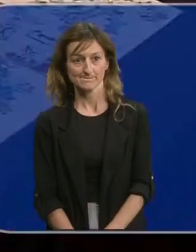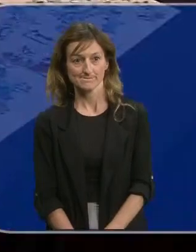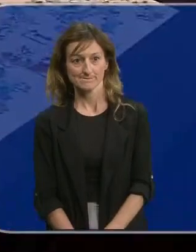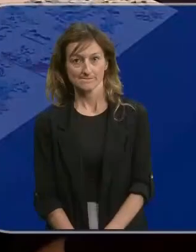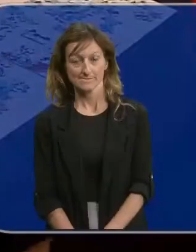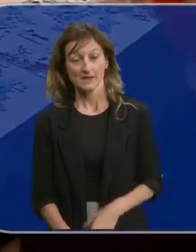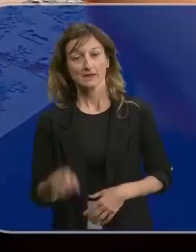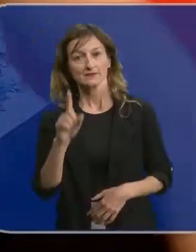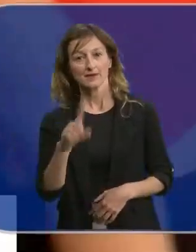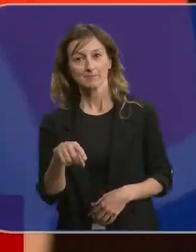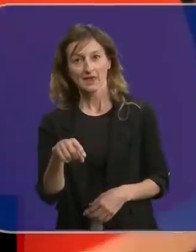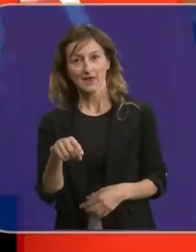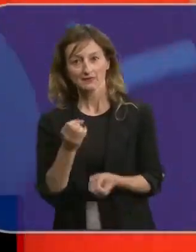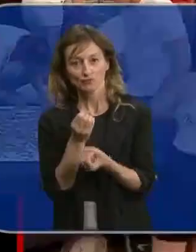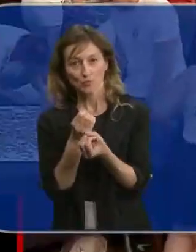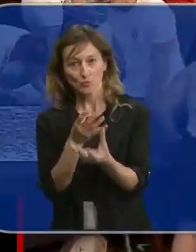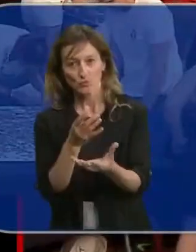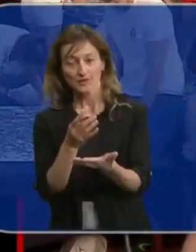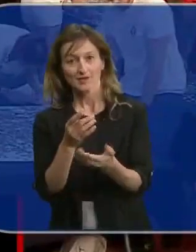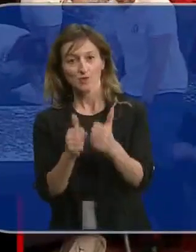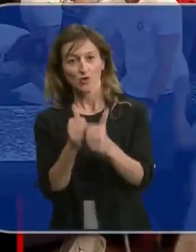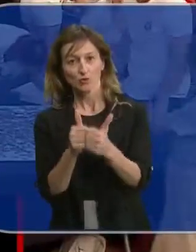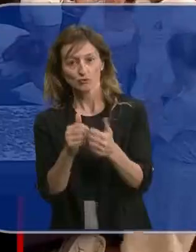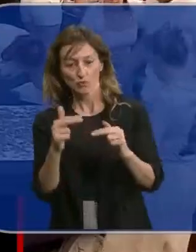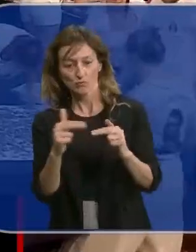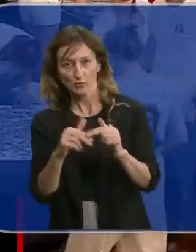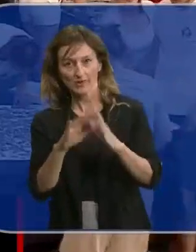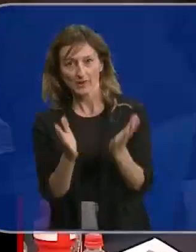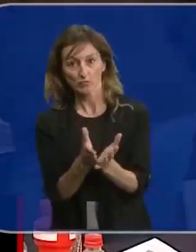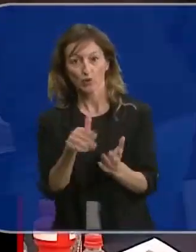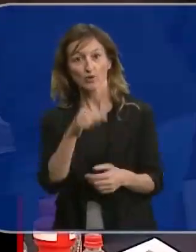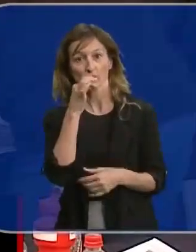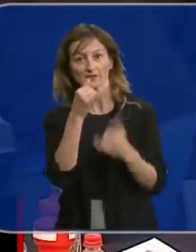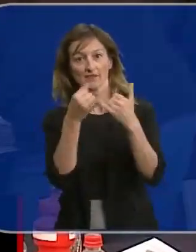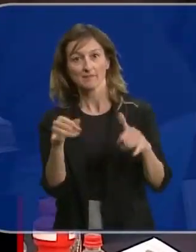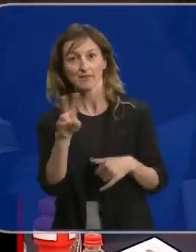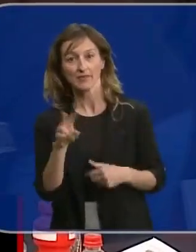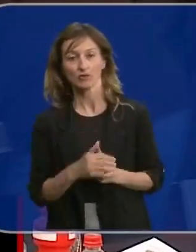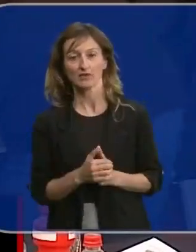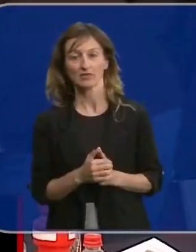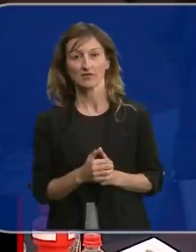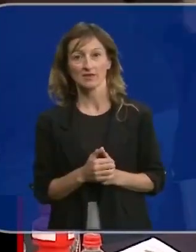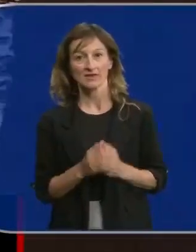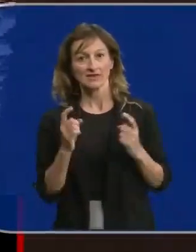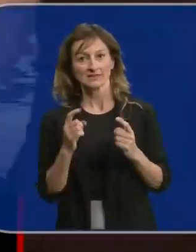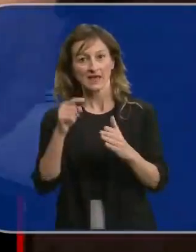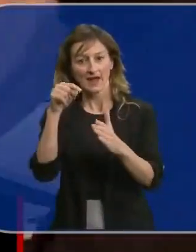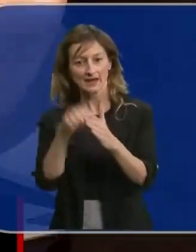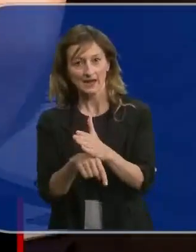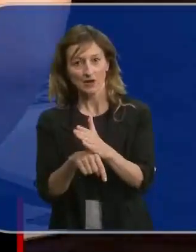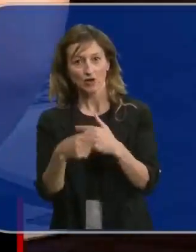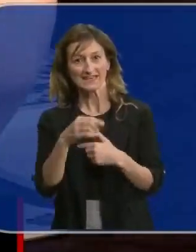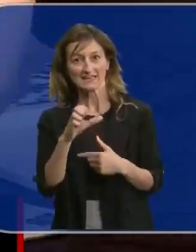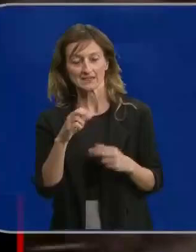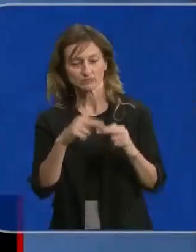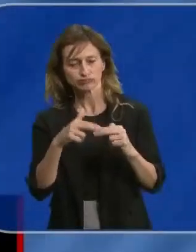meseta también les daremos un aperitivo del Campeonato Mundial de puzles se celebrará esta tarde en Valladolid pero esta mañana han intentado batir un récord guines para